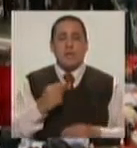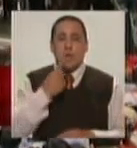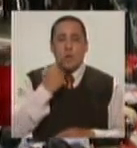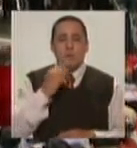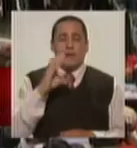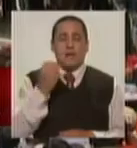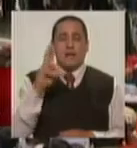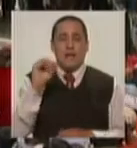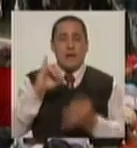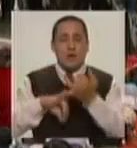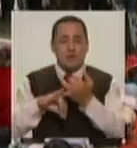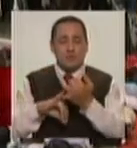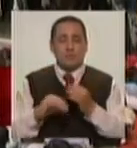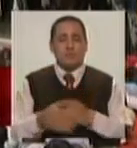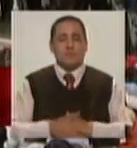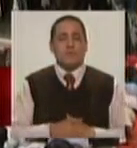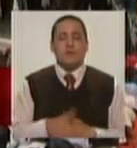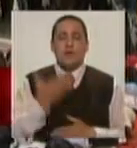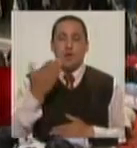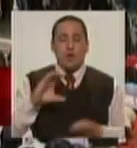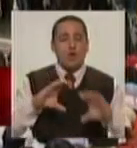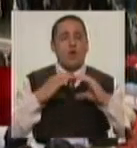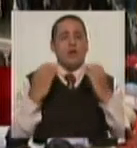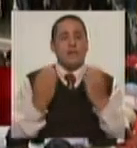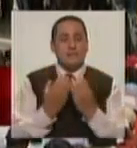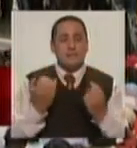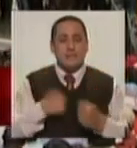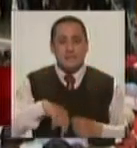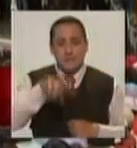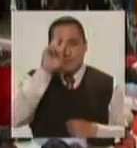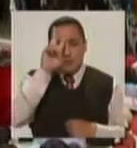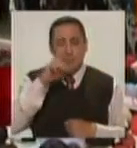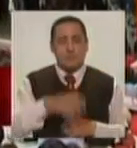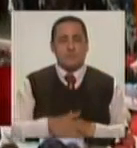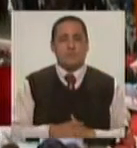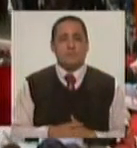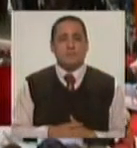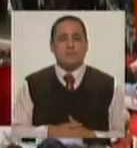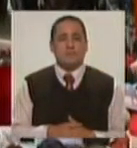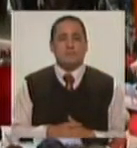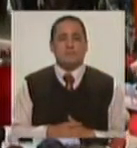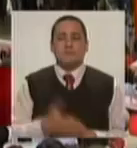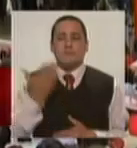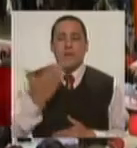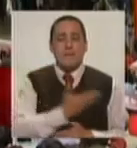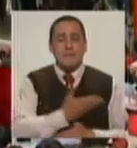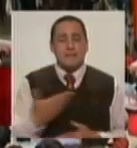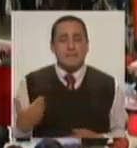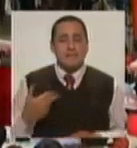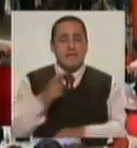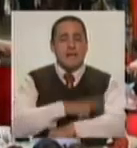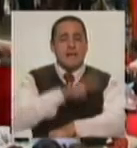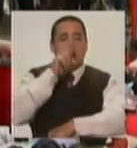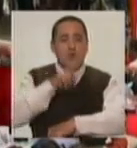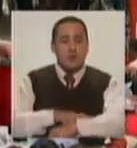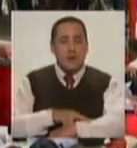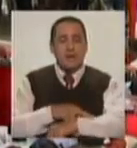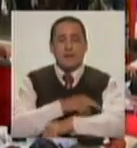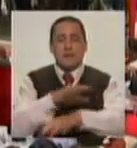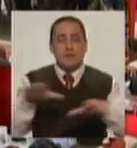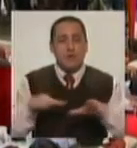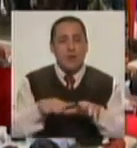Paredes, señores congresistas de la República, señor presidente regional,